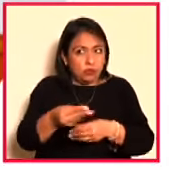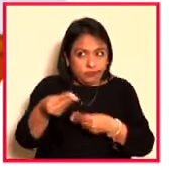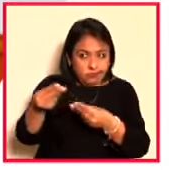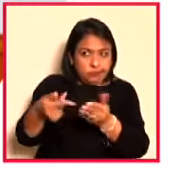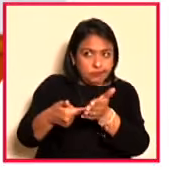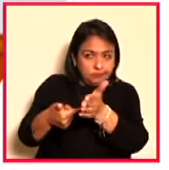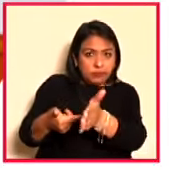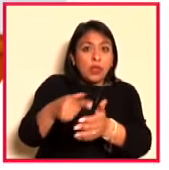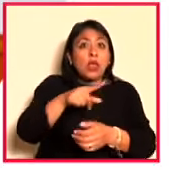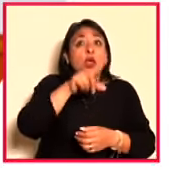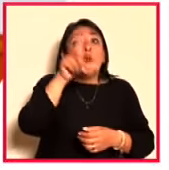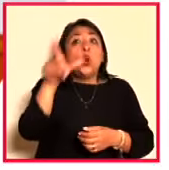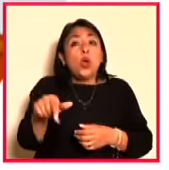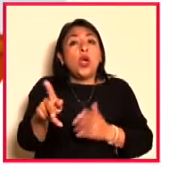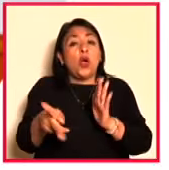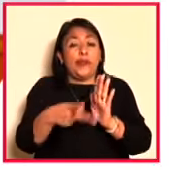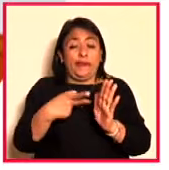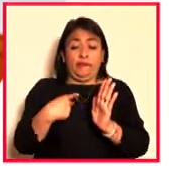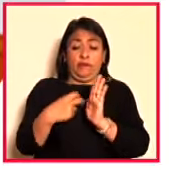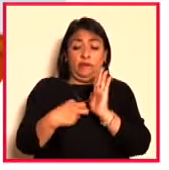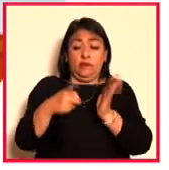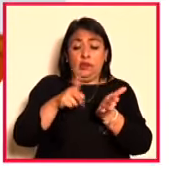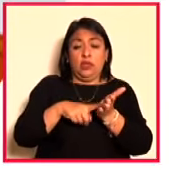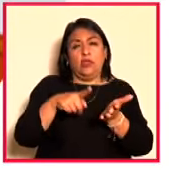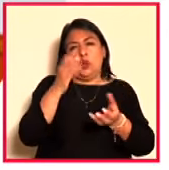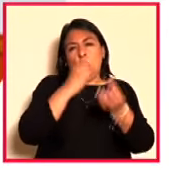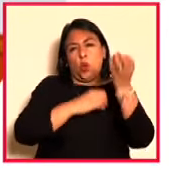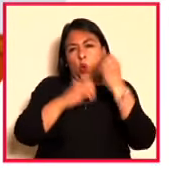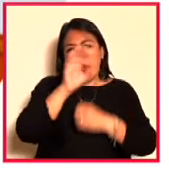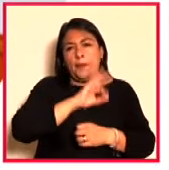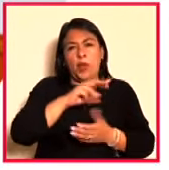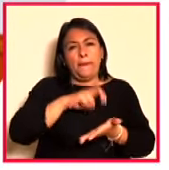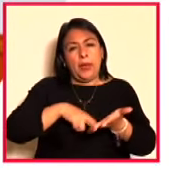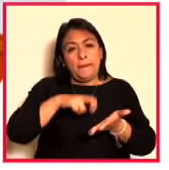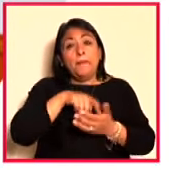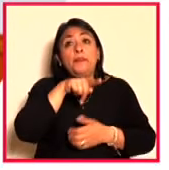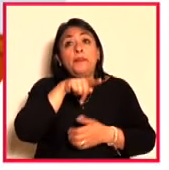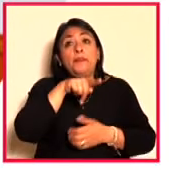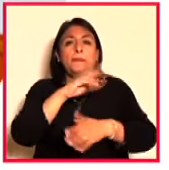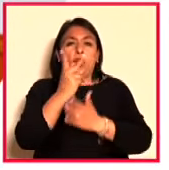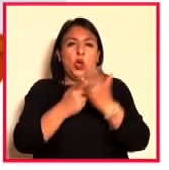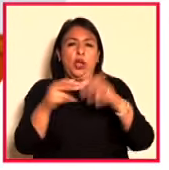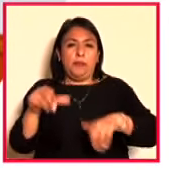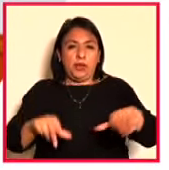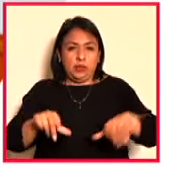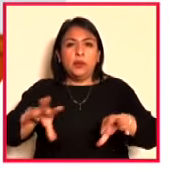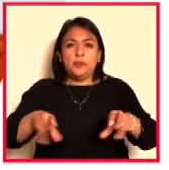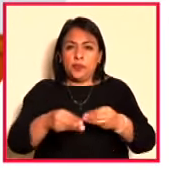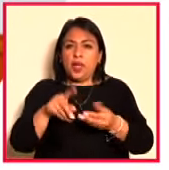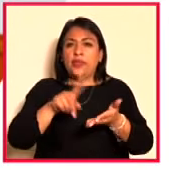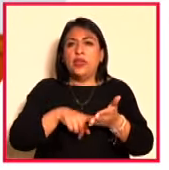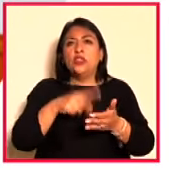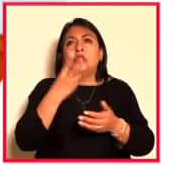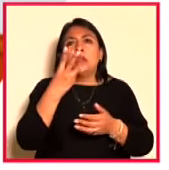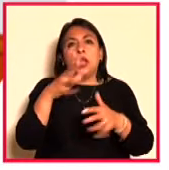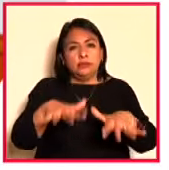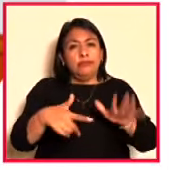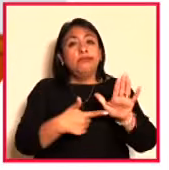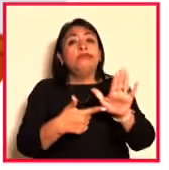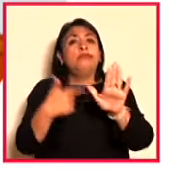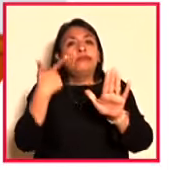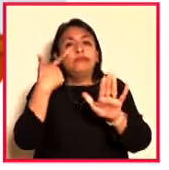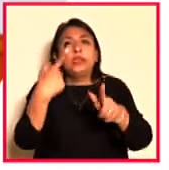luego retrabajados al interior de una obra. El programa de actividades también incluye tres espectáculos de demostración por parte